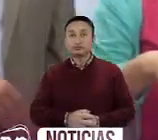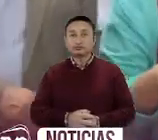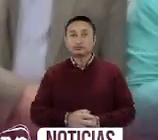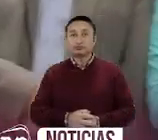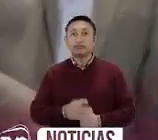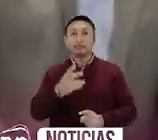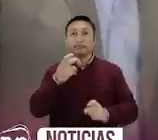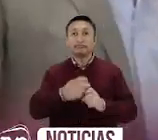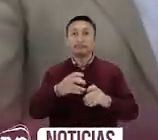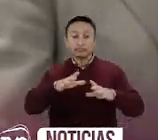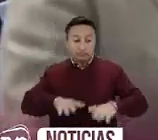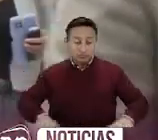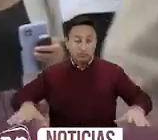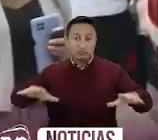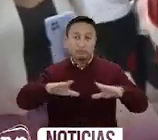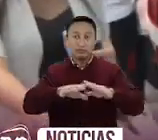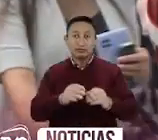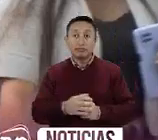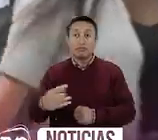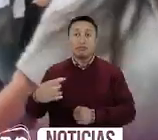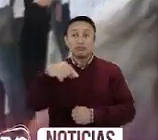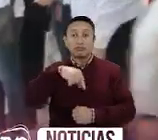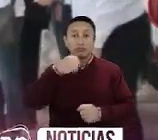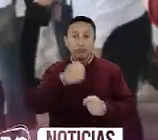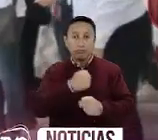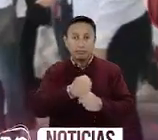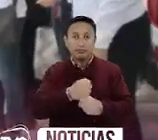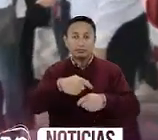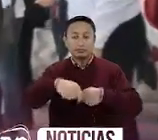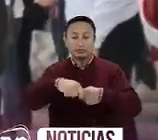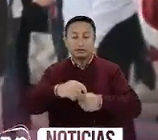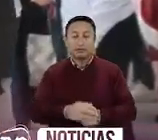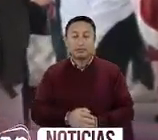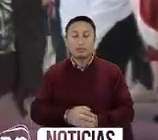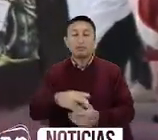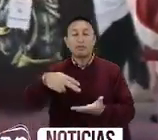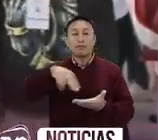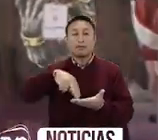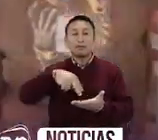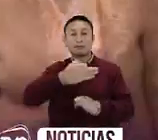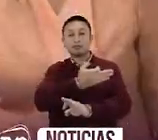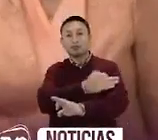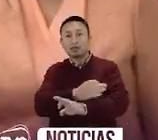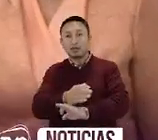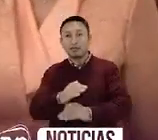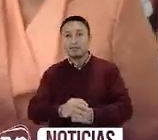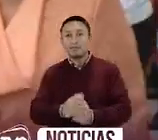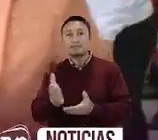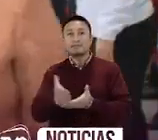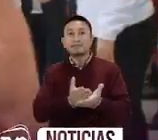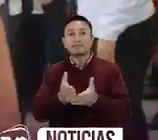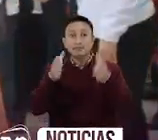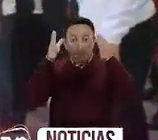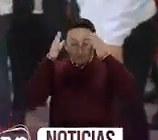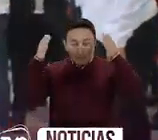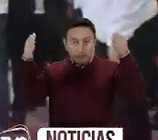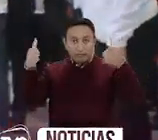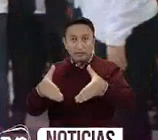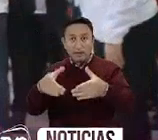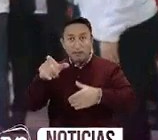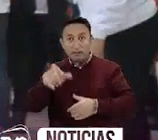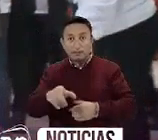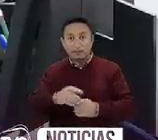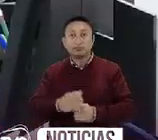que tiene un espacio donde ellos pueden trabajar talleres como baile, terapia. Es un servicio enfocado netamente para